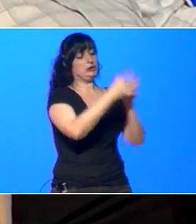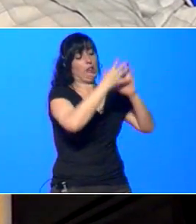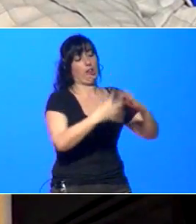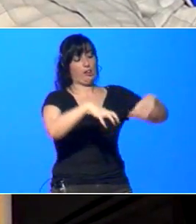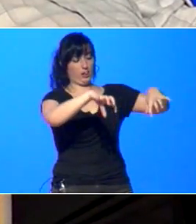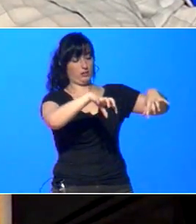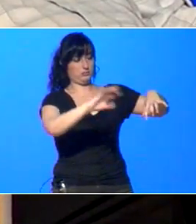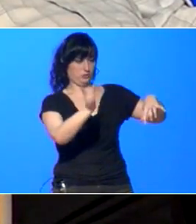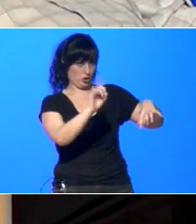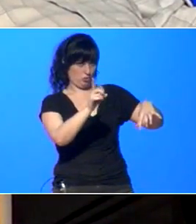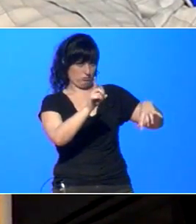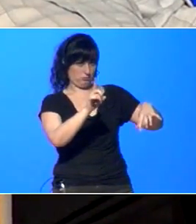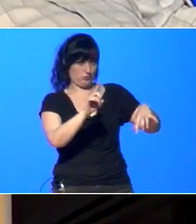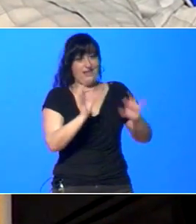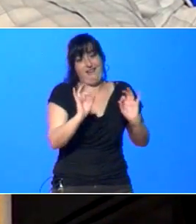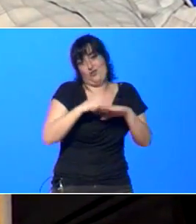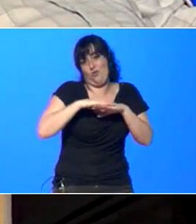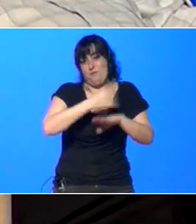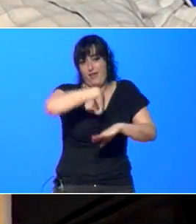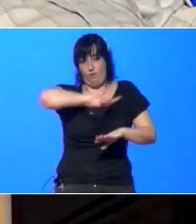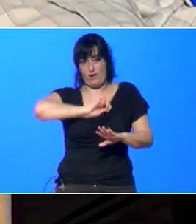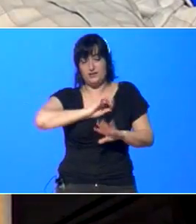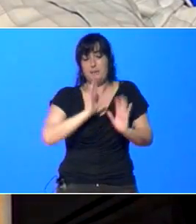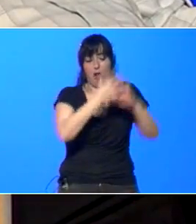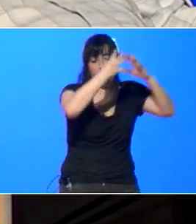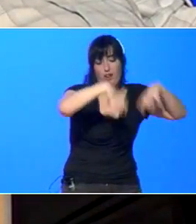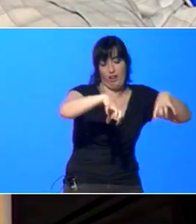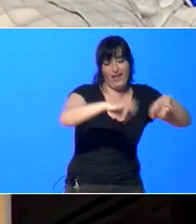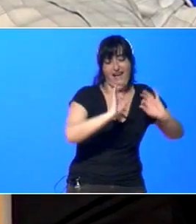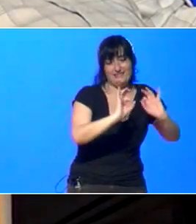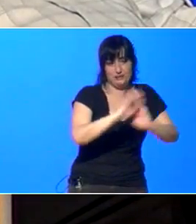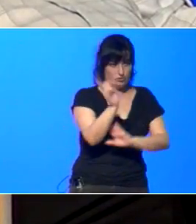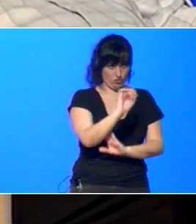si no lo trabajamos bien, pero no son contextos segregados de por sí.